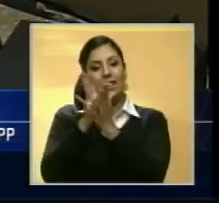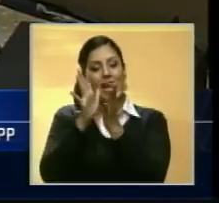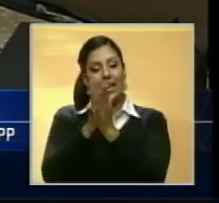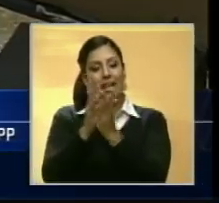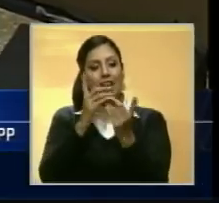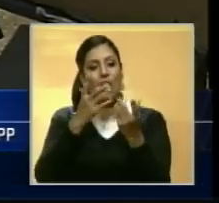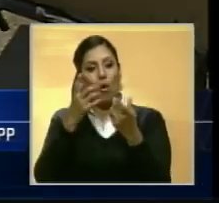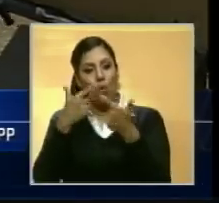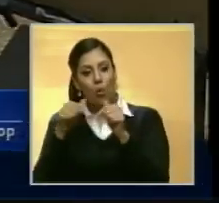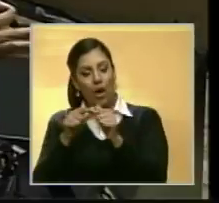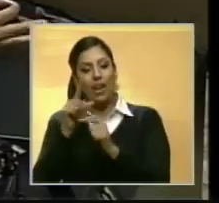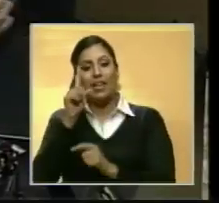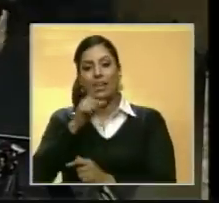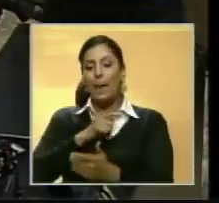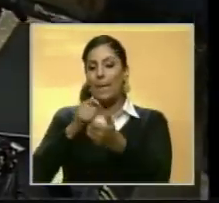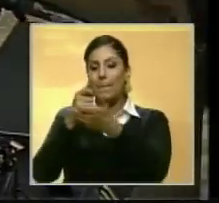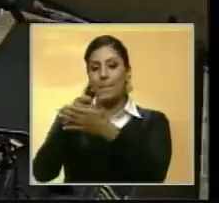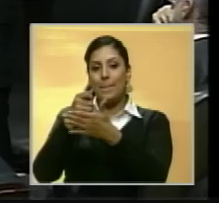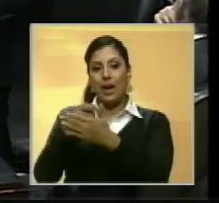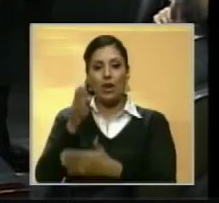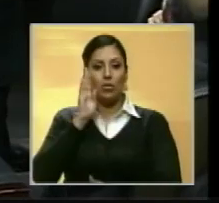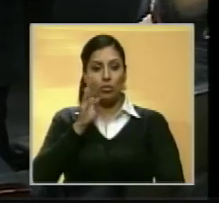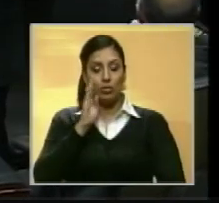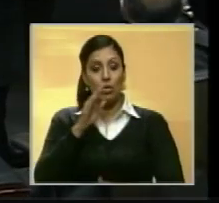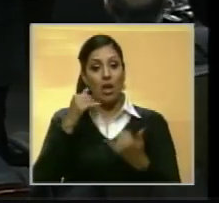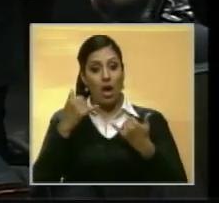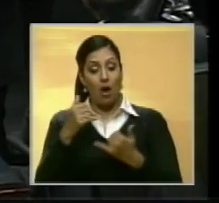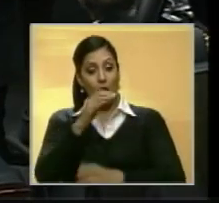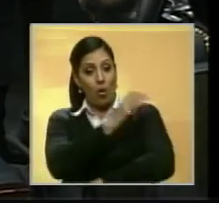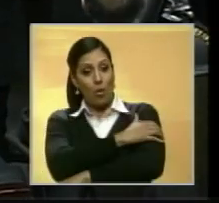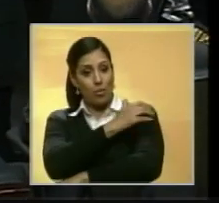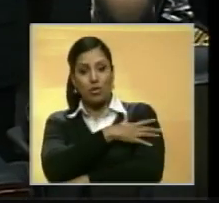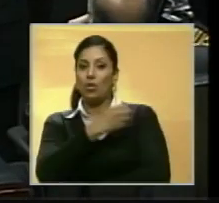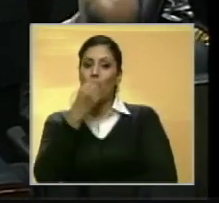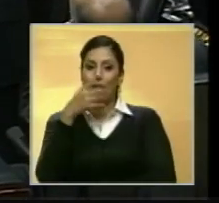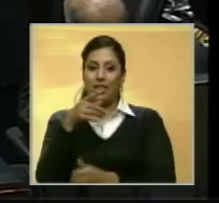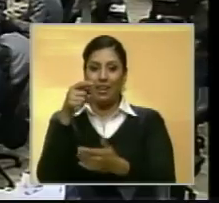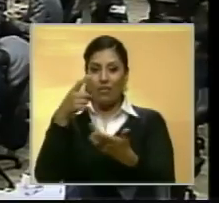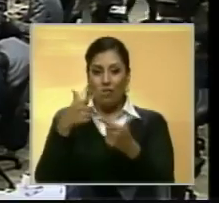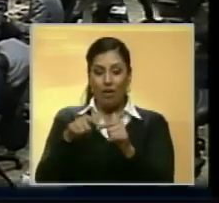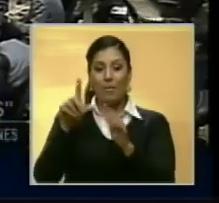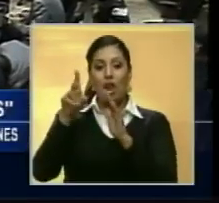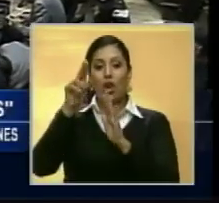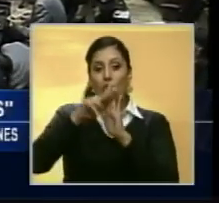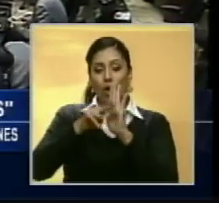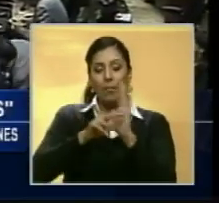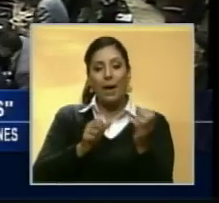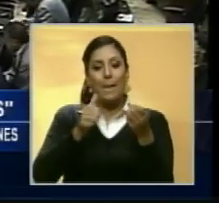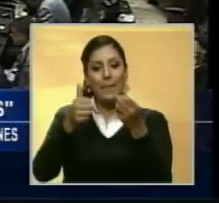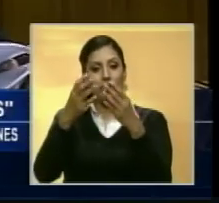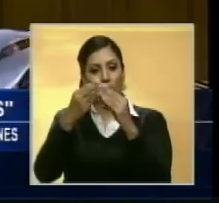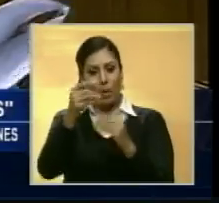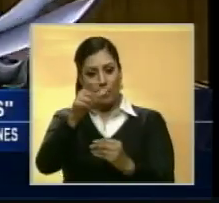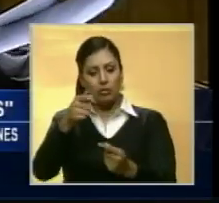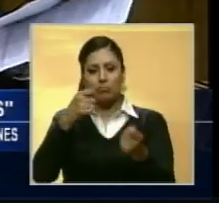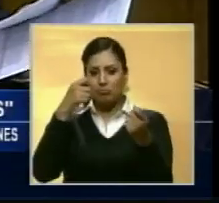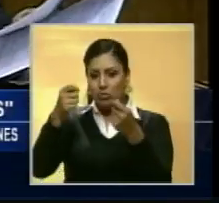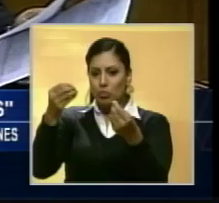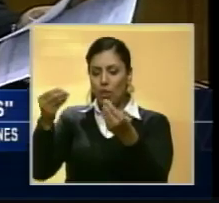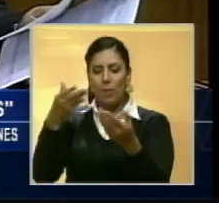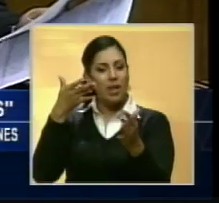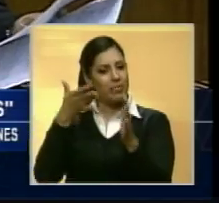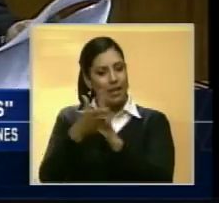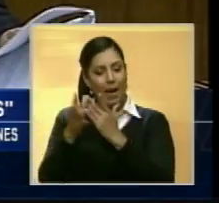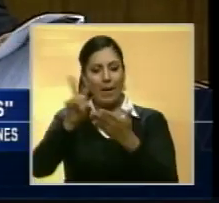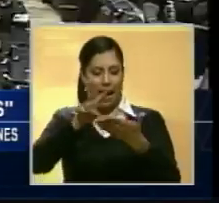las élites que les pagan esas curules. La bancada opositora aseguró que este instrumento legal estará a la mano de todos los venezolanos